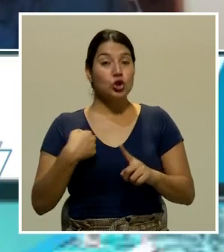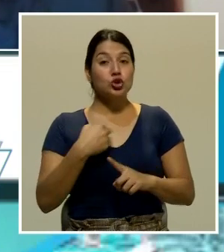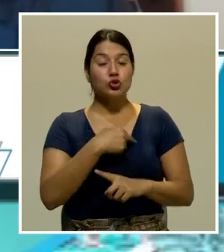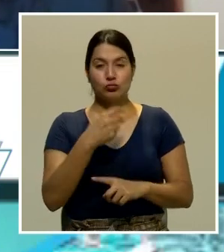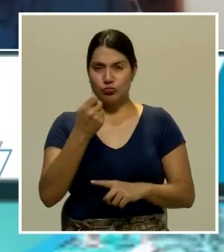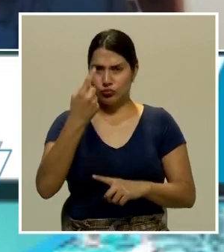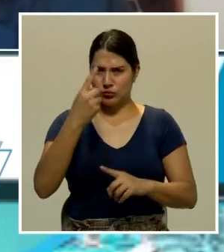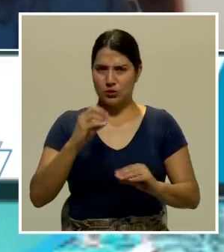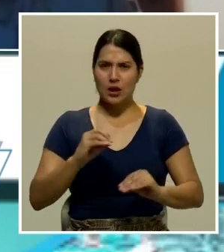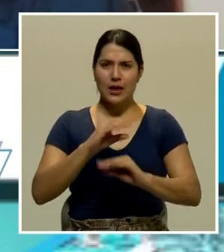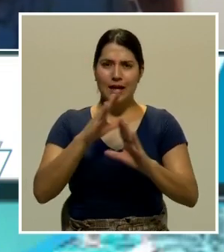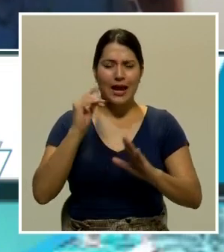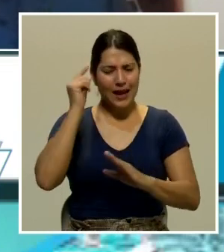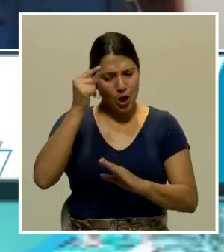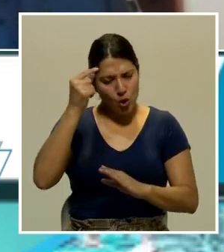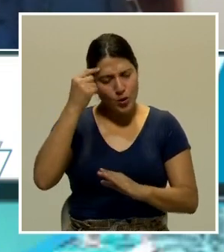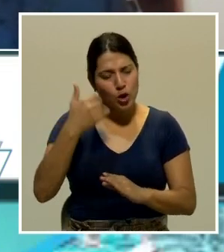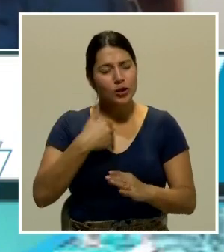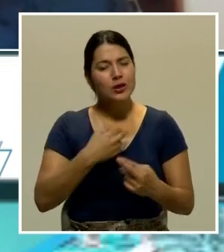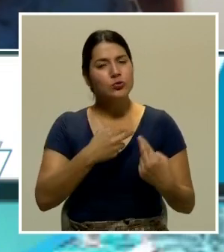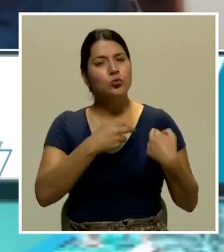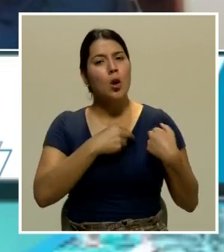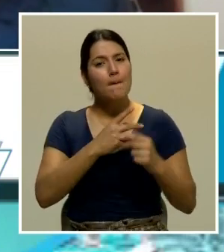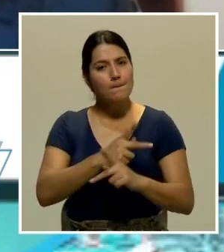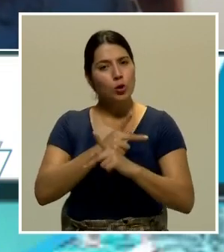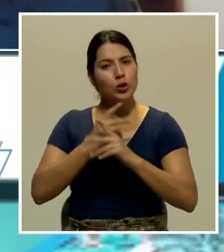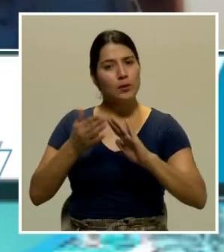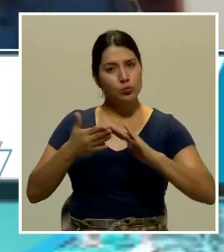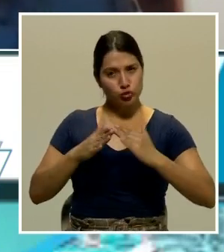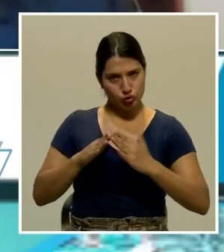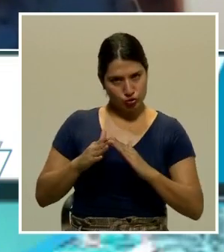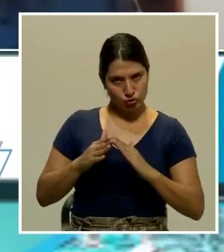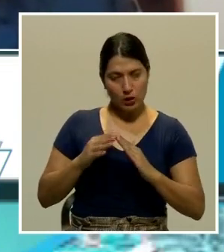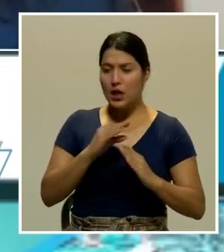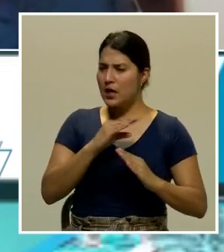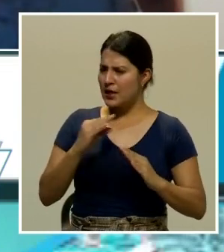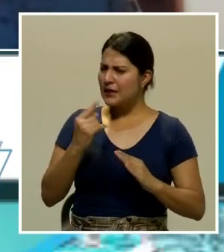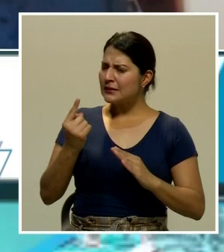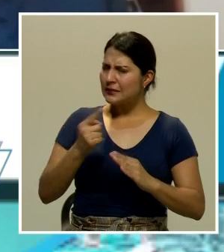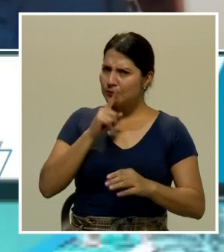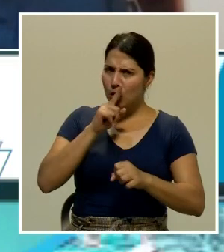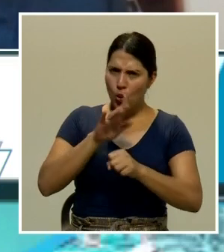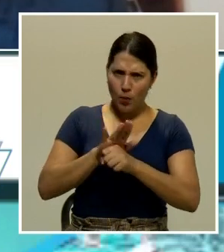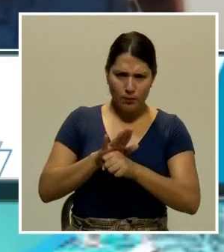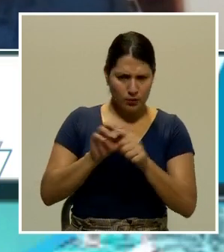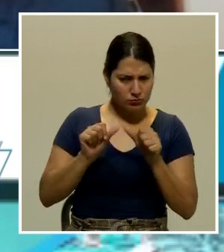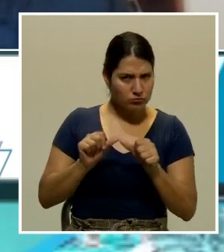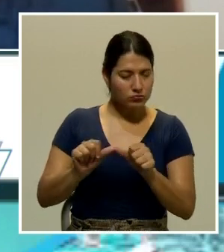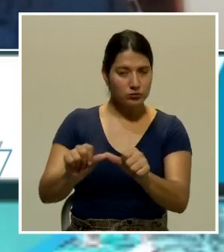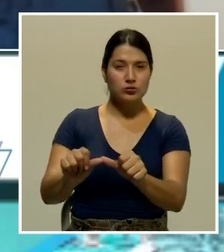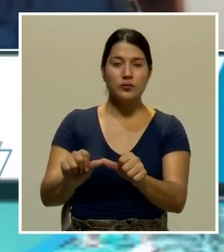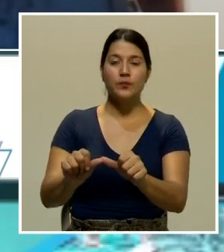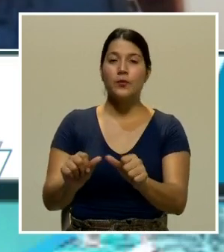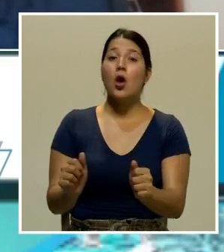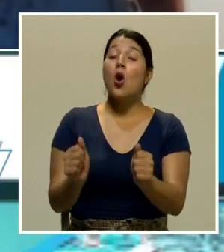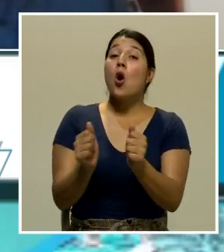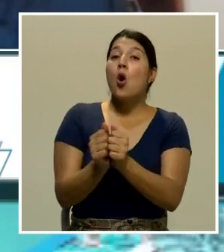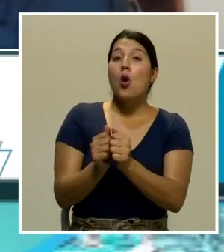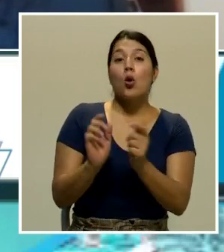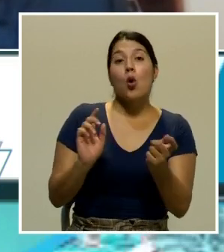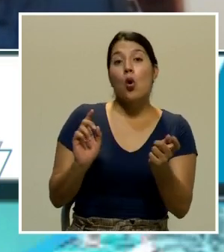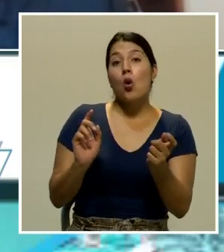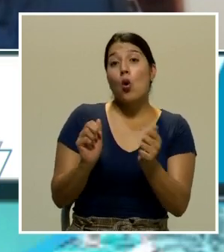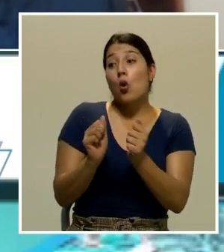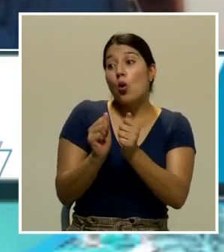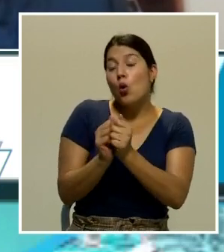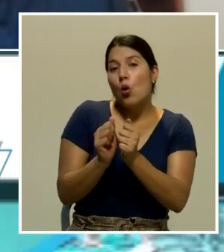Estado tiene un deber de protección y ha ejercido y seguirá ejerciendo ese deber de protección con las matizaciones que corresponden a cada una de